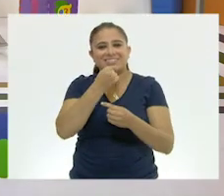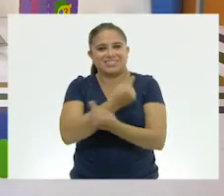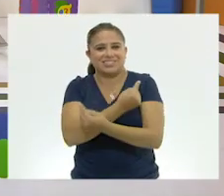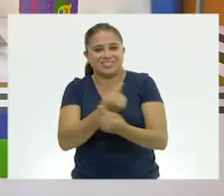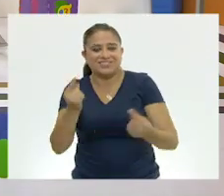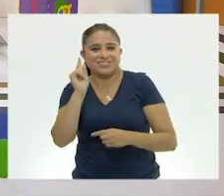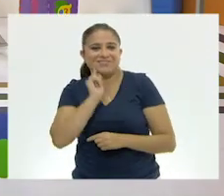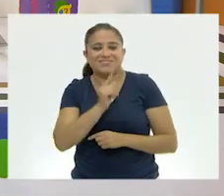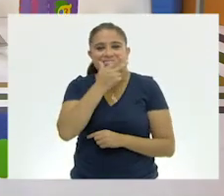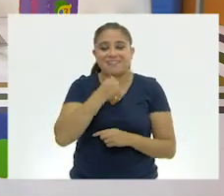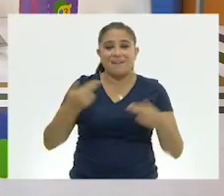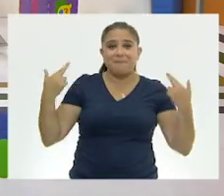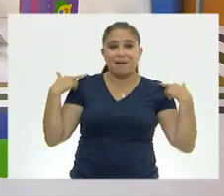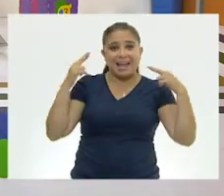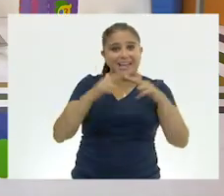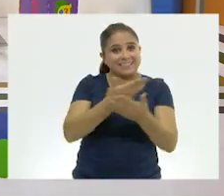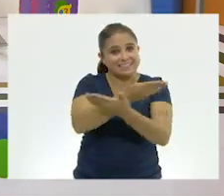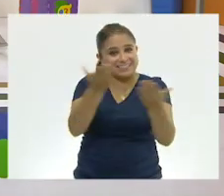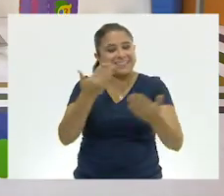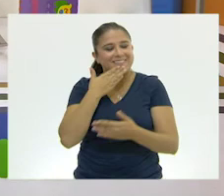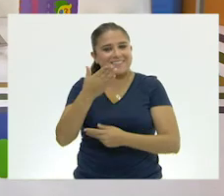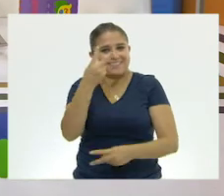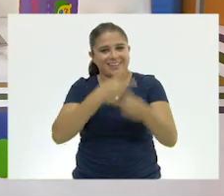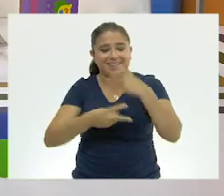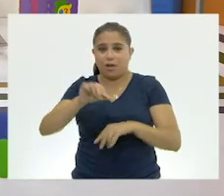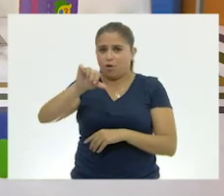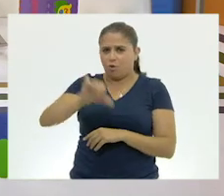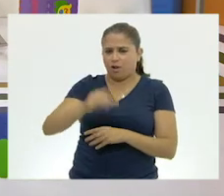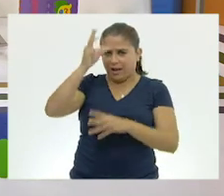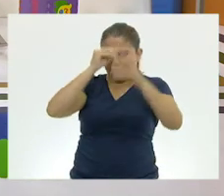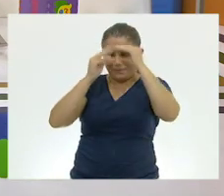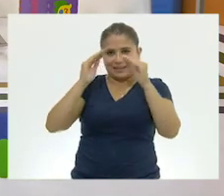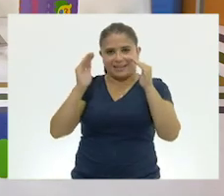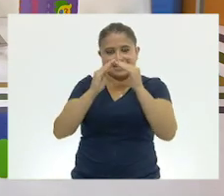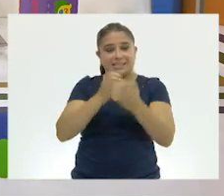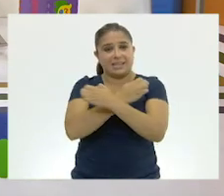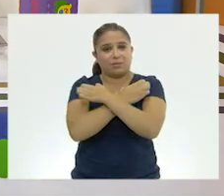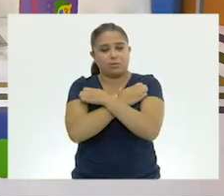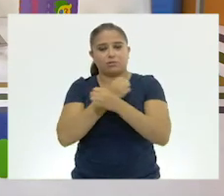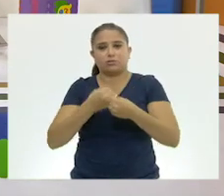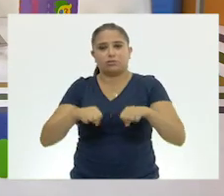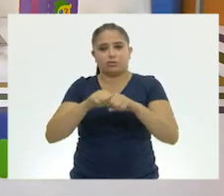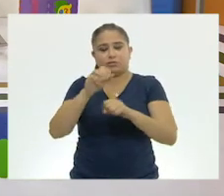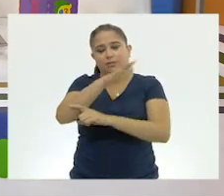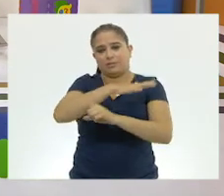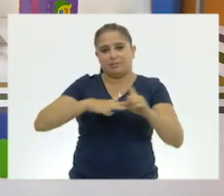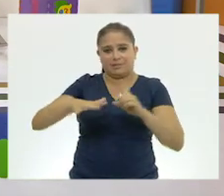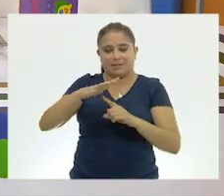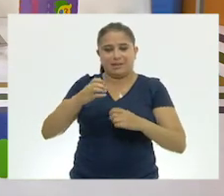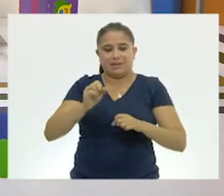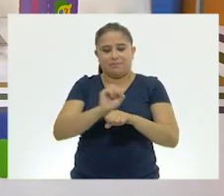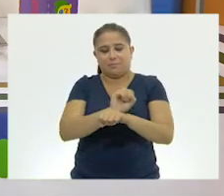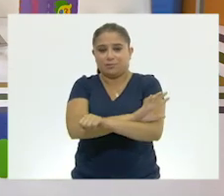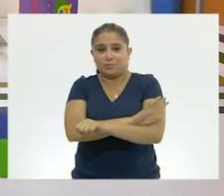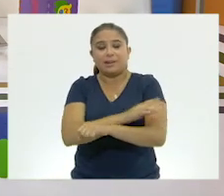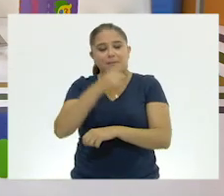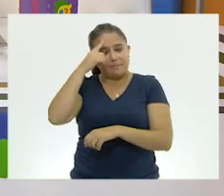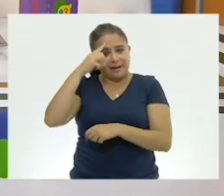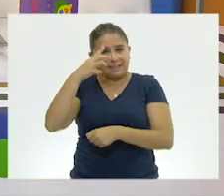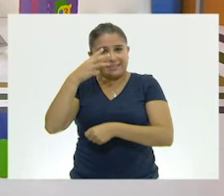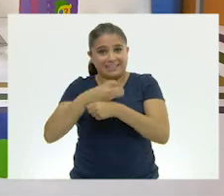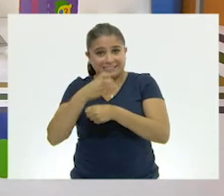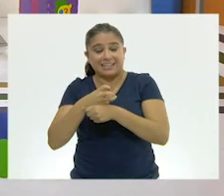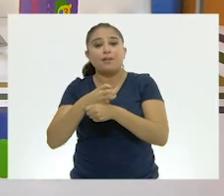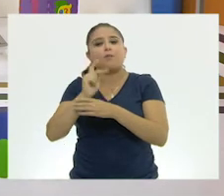niñas y niños. Maestros, bienvenidos. Hoy, en Aprende en Casa, Educación Socioemocional para tercer grado de primaria,